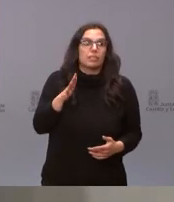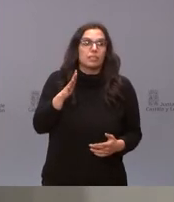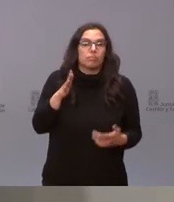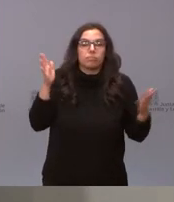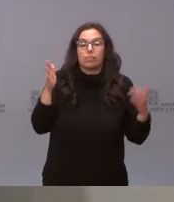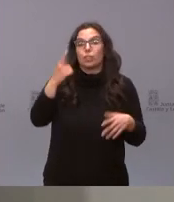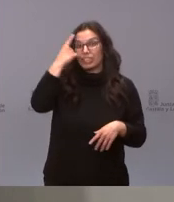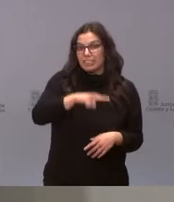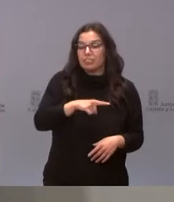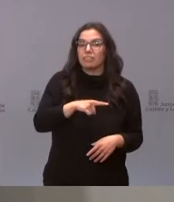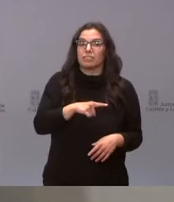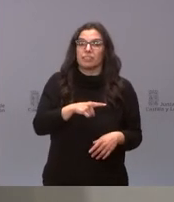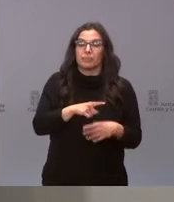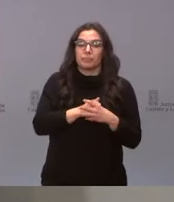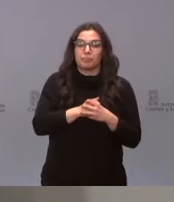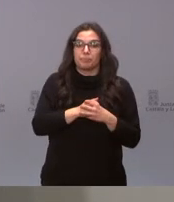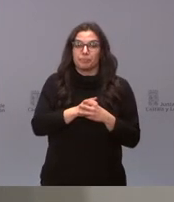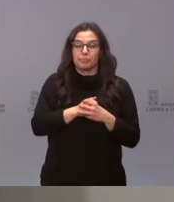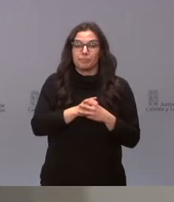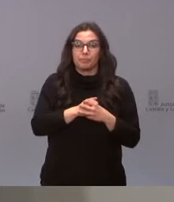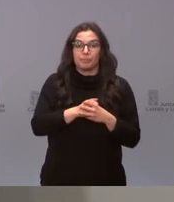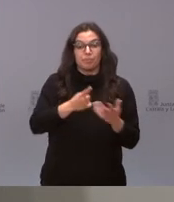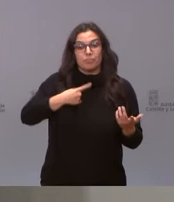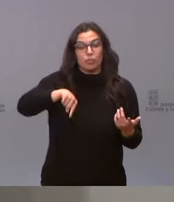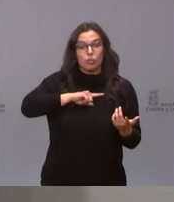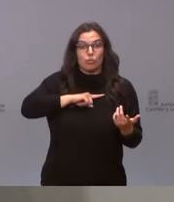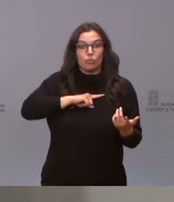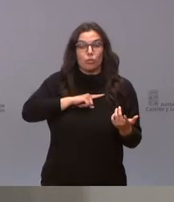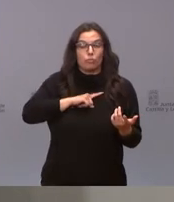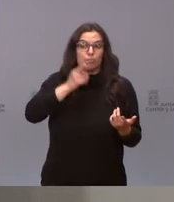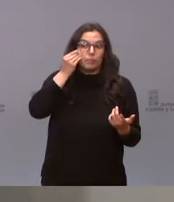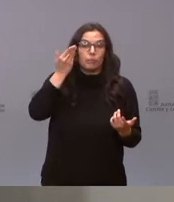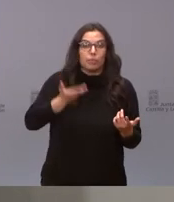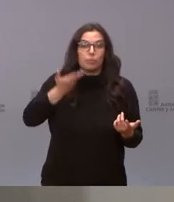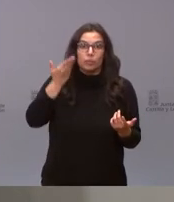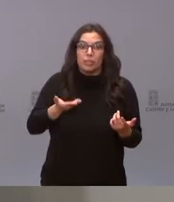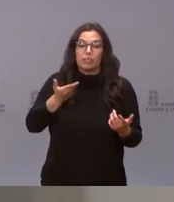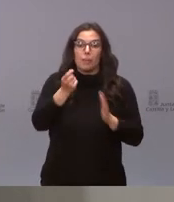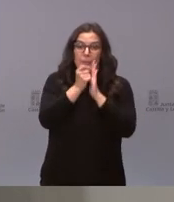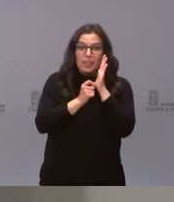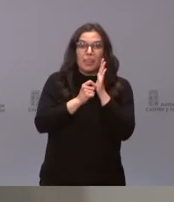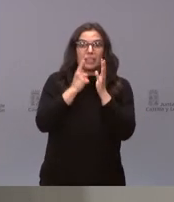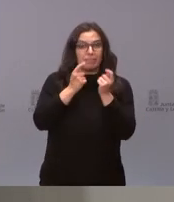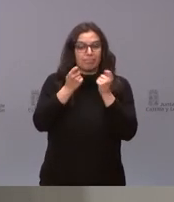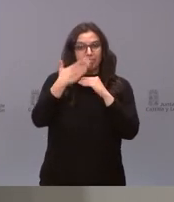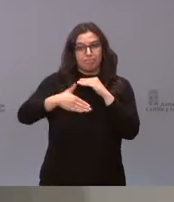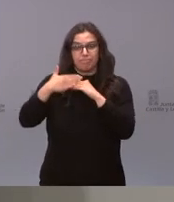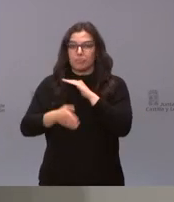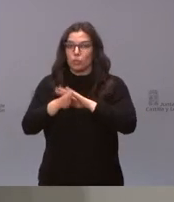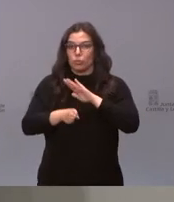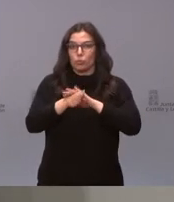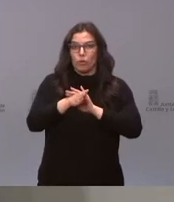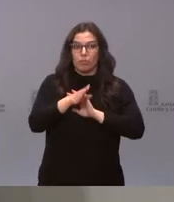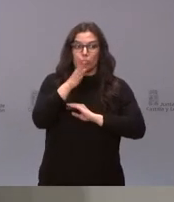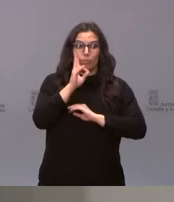sí que me consta es que a nosotros nos parece importante seguir tomando medidas en tanto cuanto tengamos